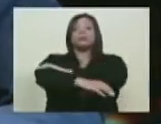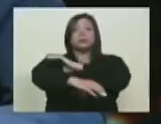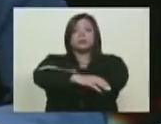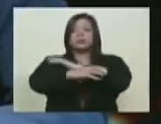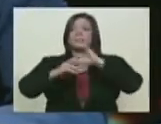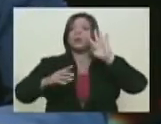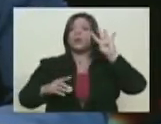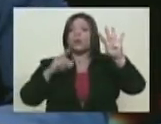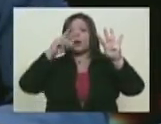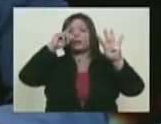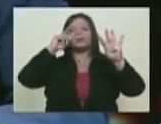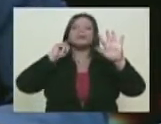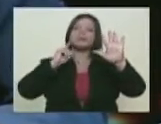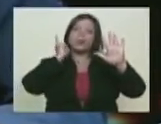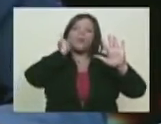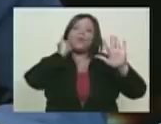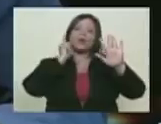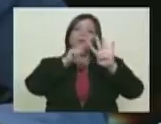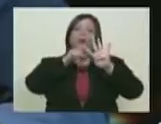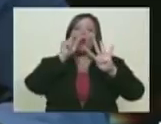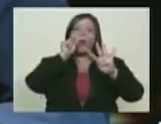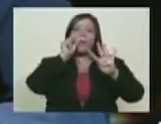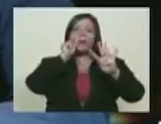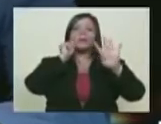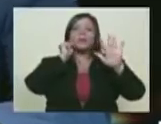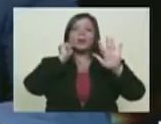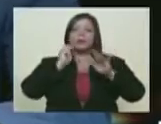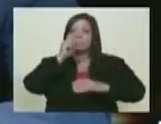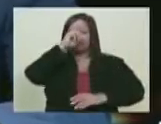con 4 de 5, que se